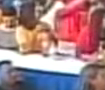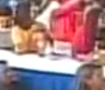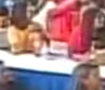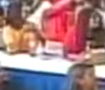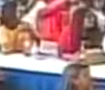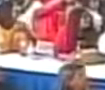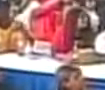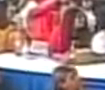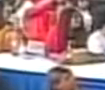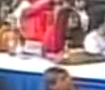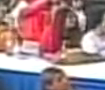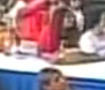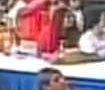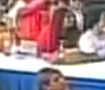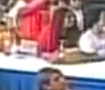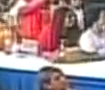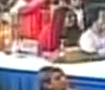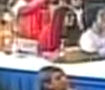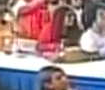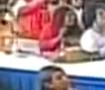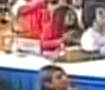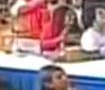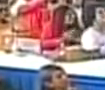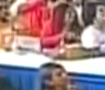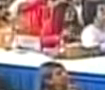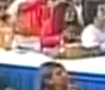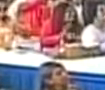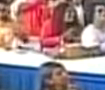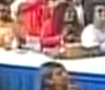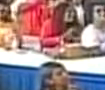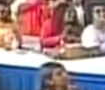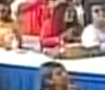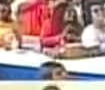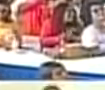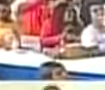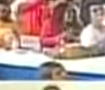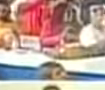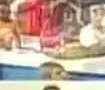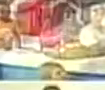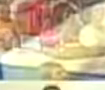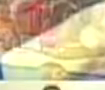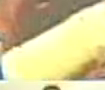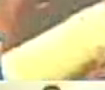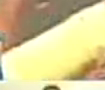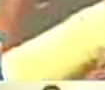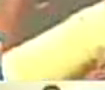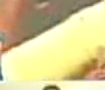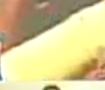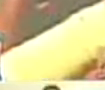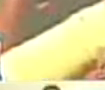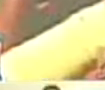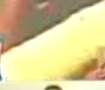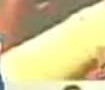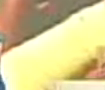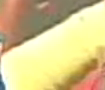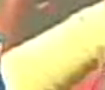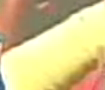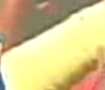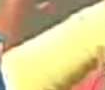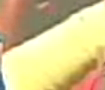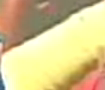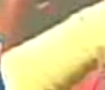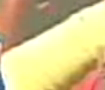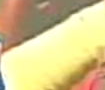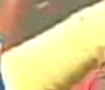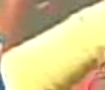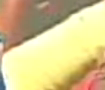Acústica 27 de febrero de 1989. Una concha acústica para la vida,